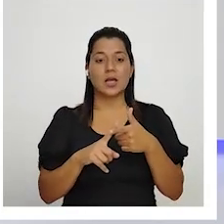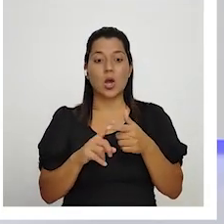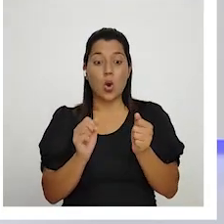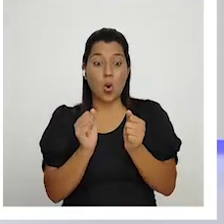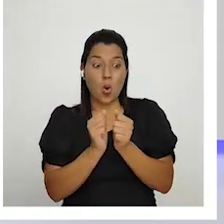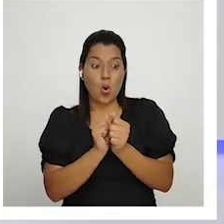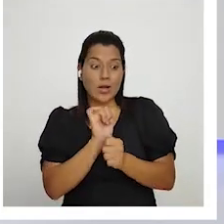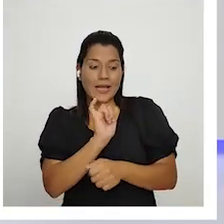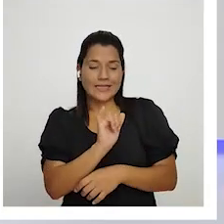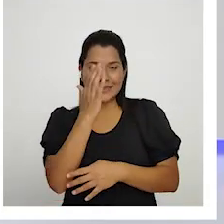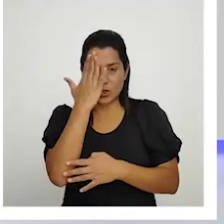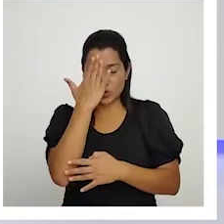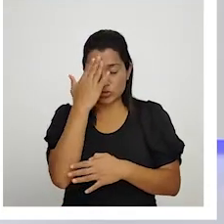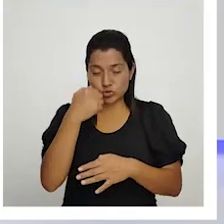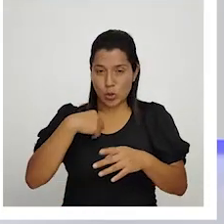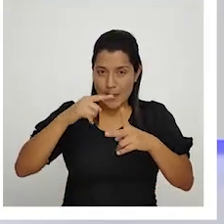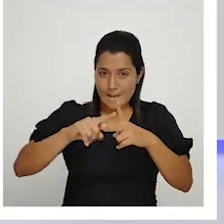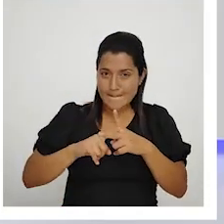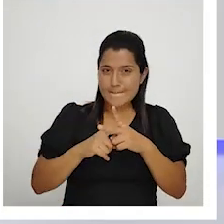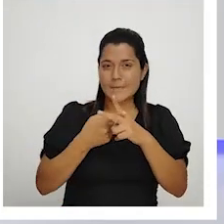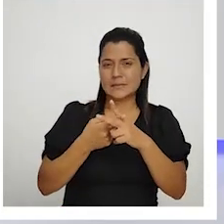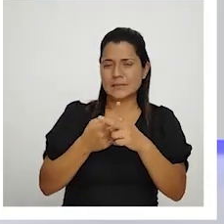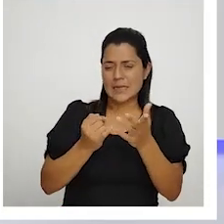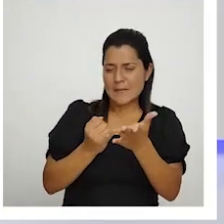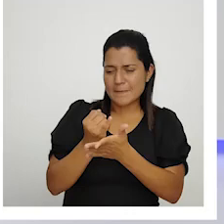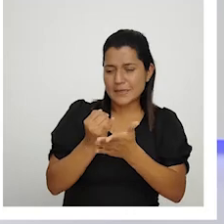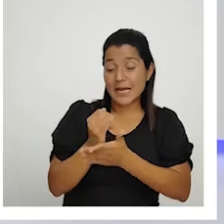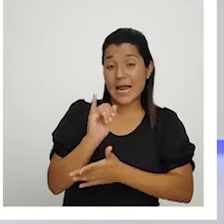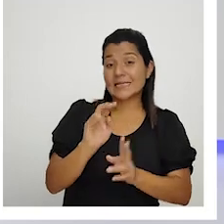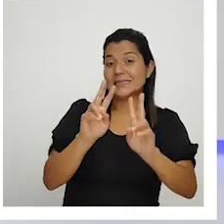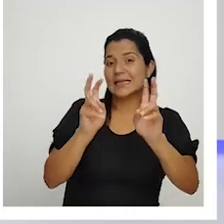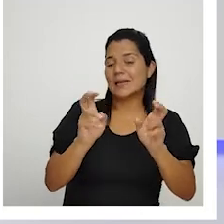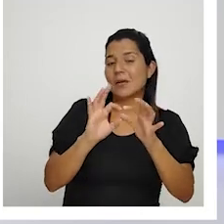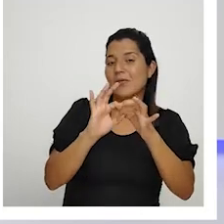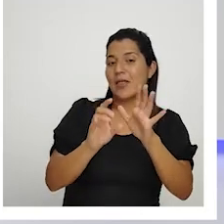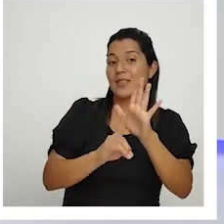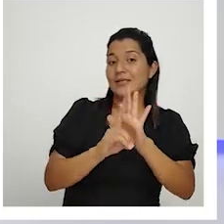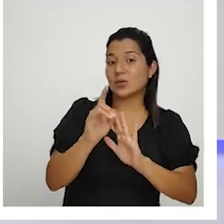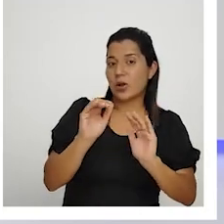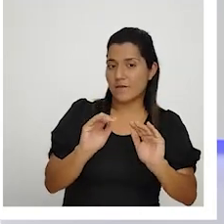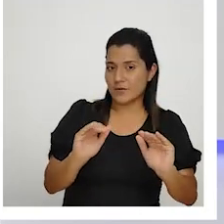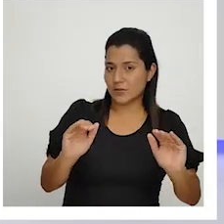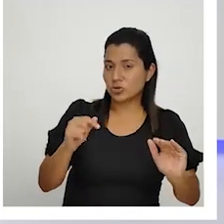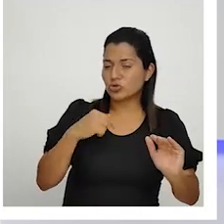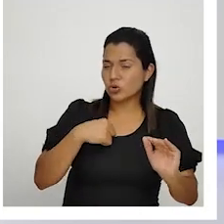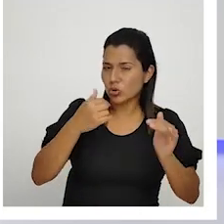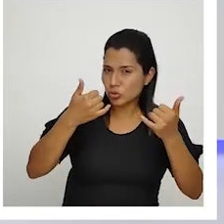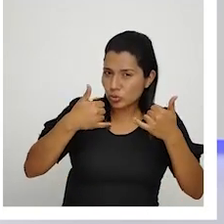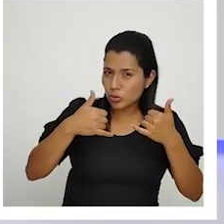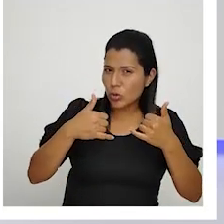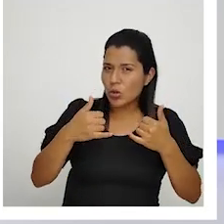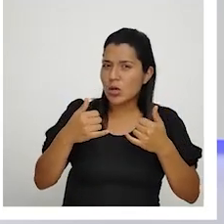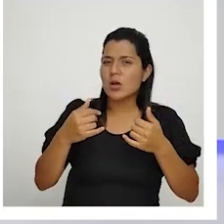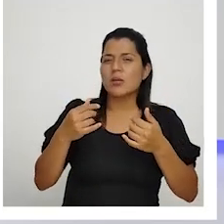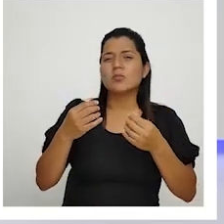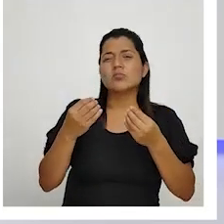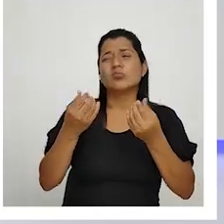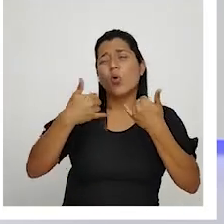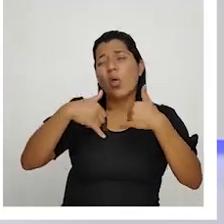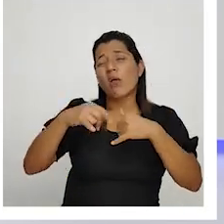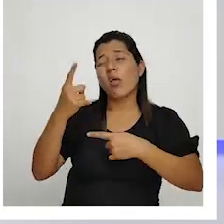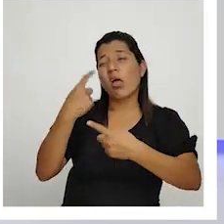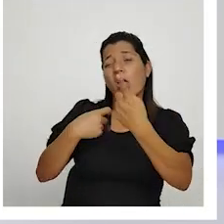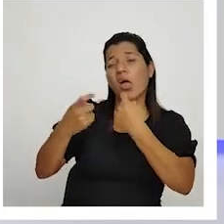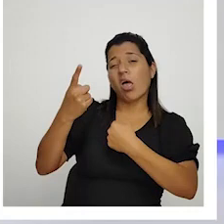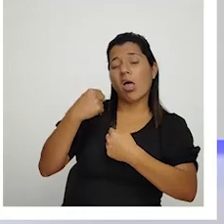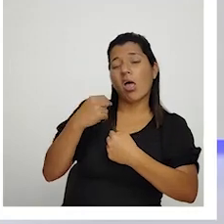base empecé a incursionar en este tema del desarrollo infantil, ¿verdad? Que hasta el día de hoy sigo siendo muy cuestionada por ser una enfermera en este tema.